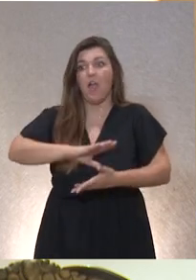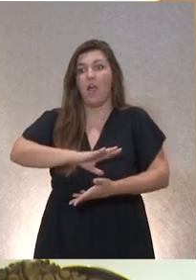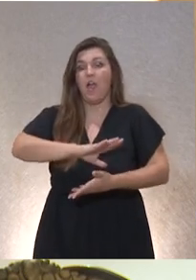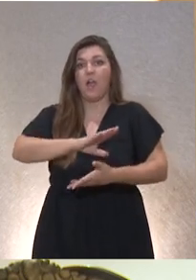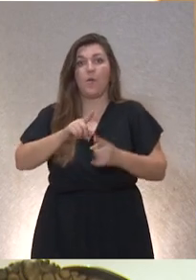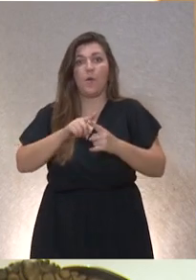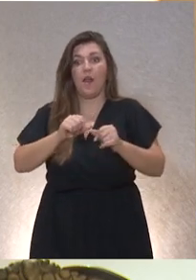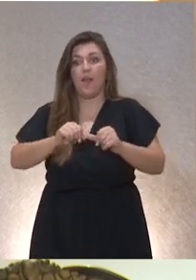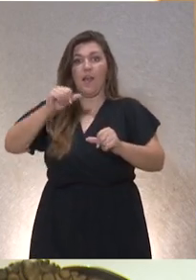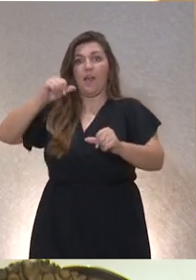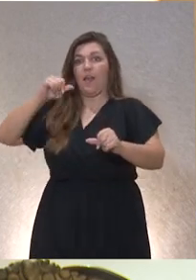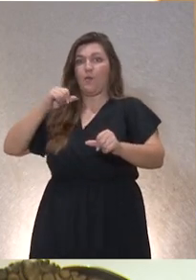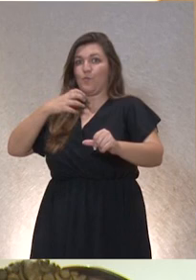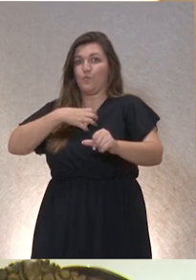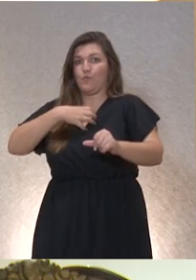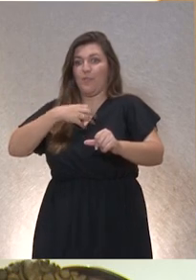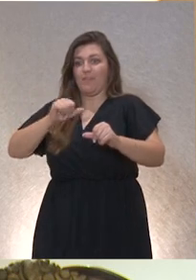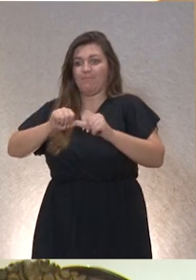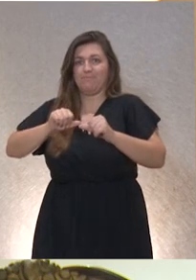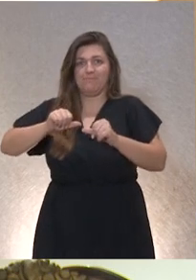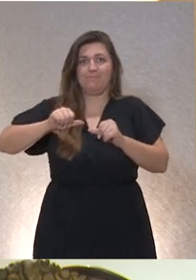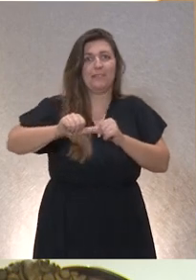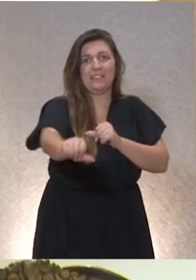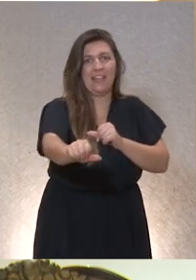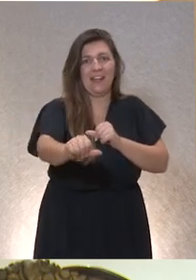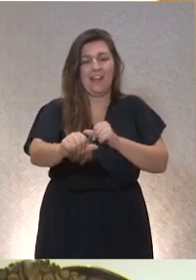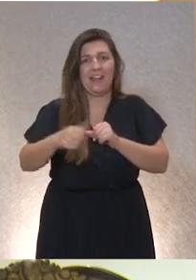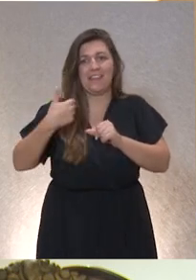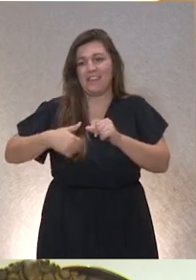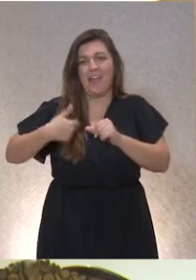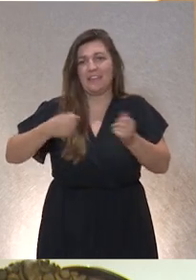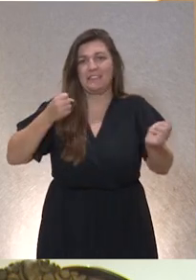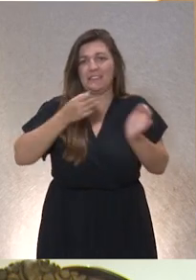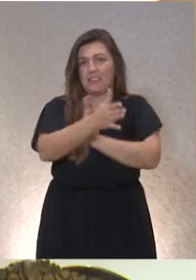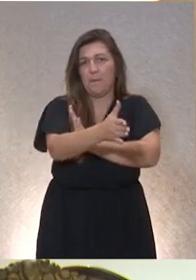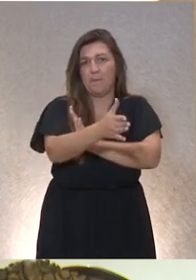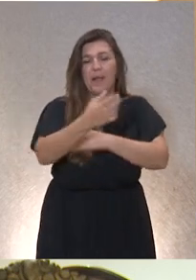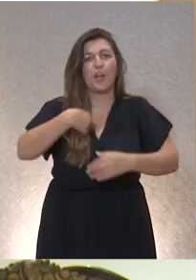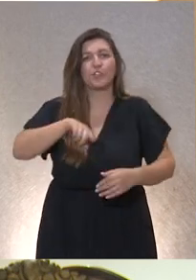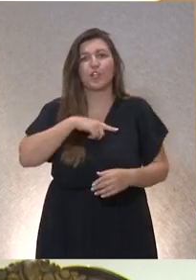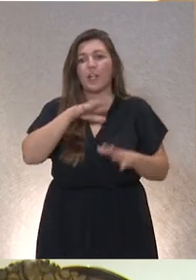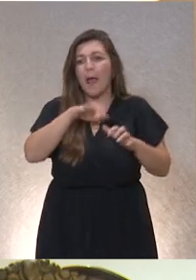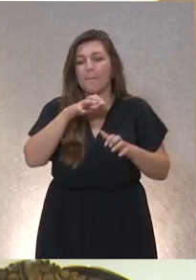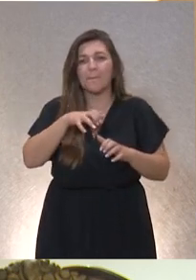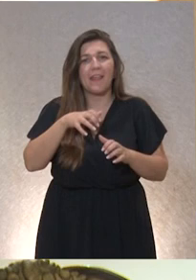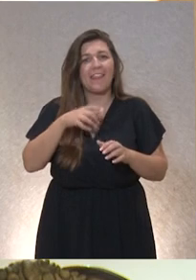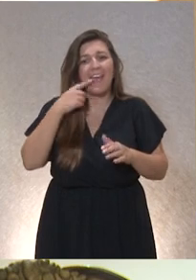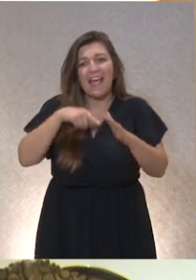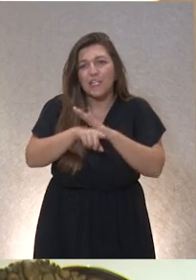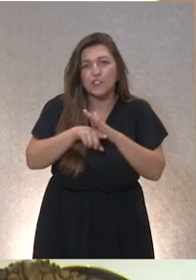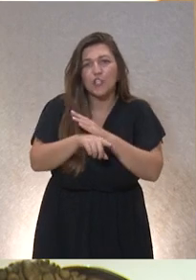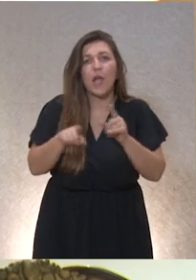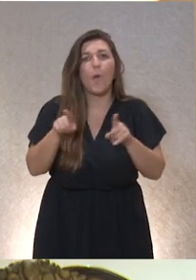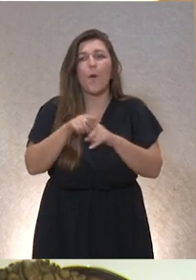no elegible ha llegado y se queda y Tendremos que aprender a gestionar como con los niños las